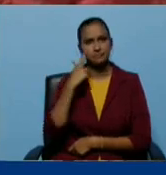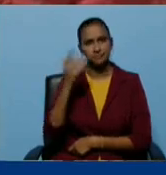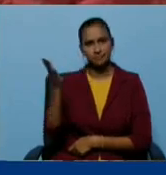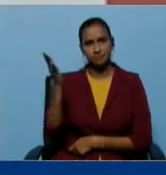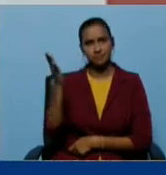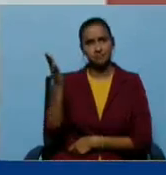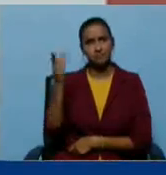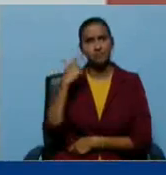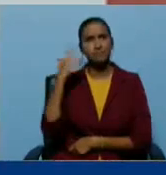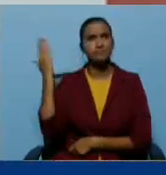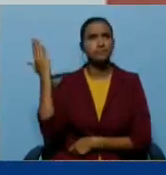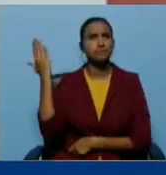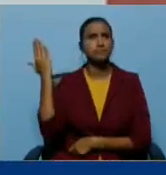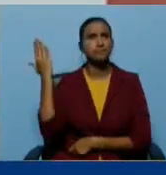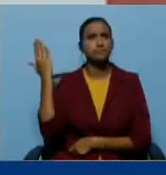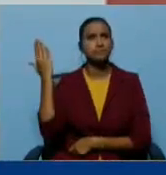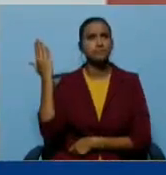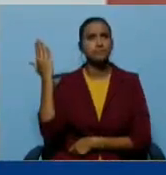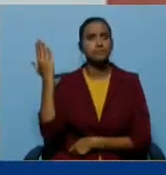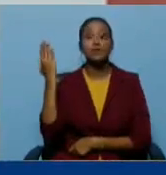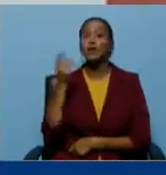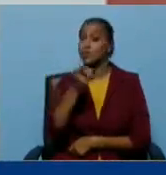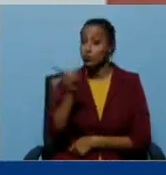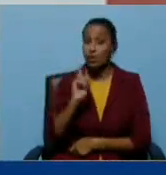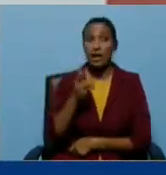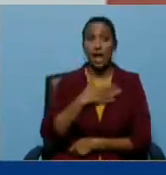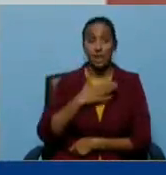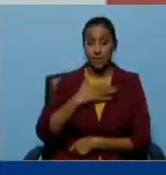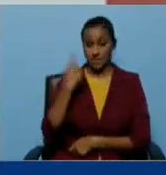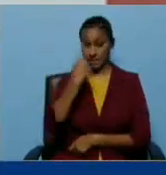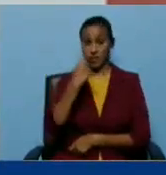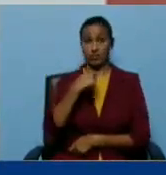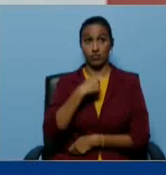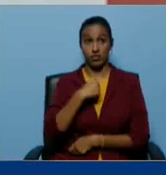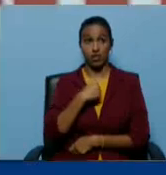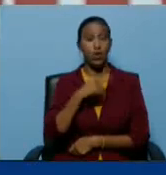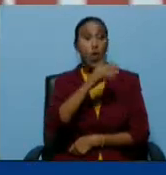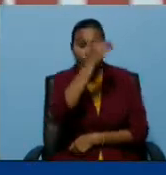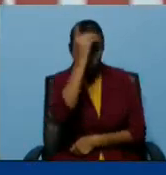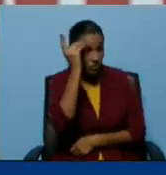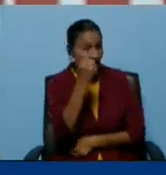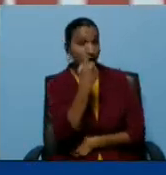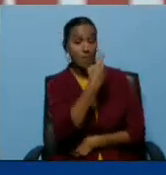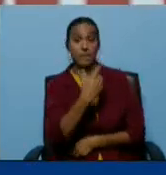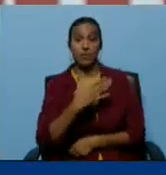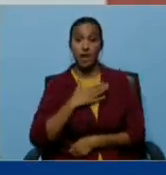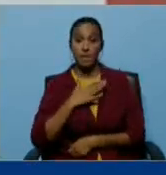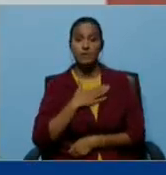compañero, Rander, si ustedes me preguntan, Diosdado, entre 100 elementos,